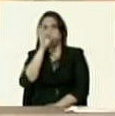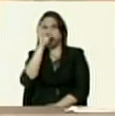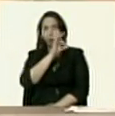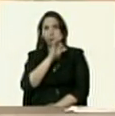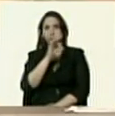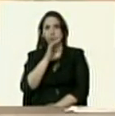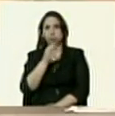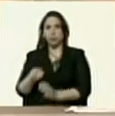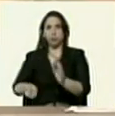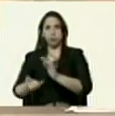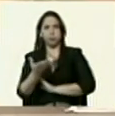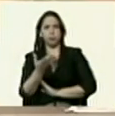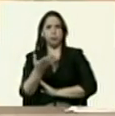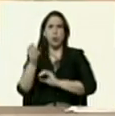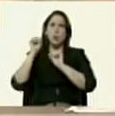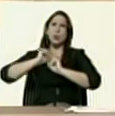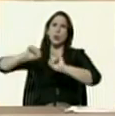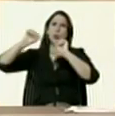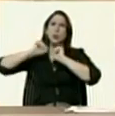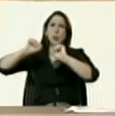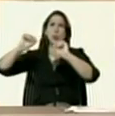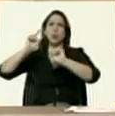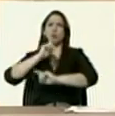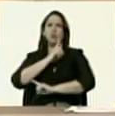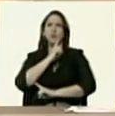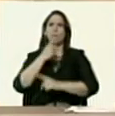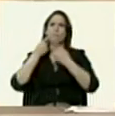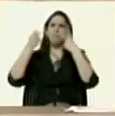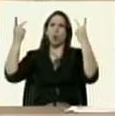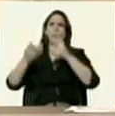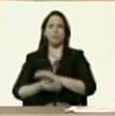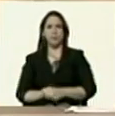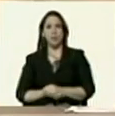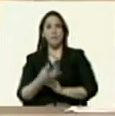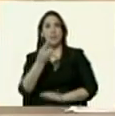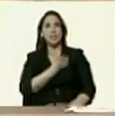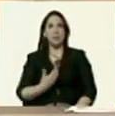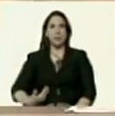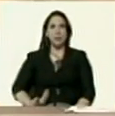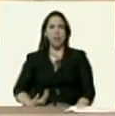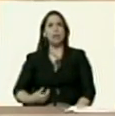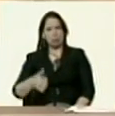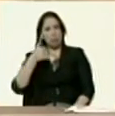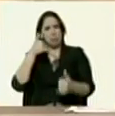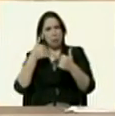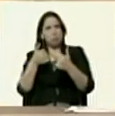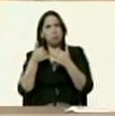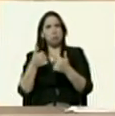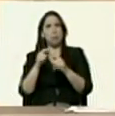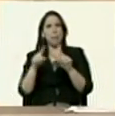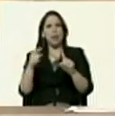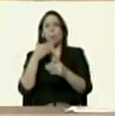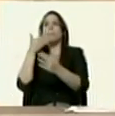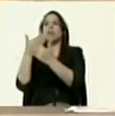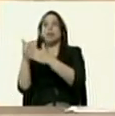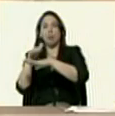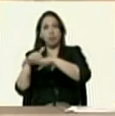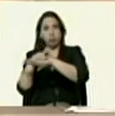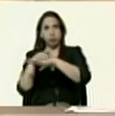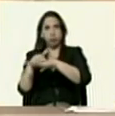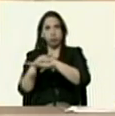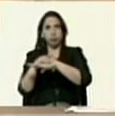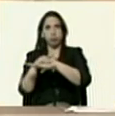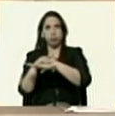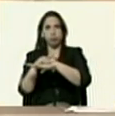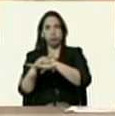sacaron una nota de protesta, una rueda de prensa de la vicepresidenta, está bien. Pido disculpas, no te digo más imbécil